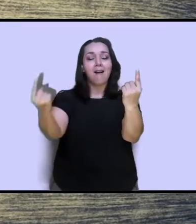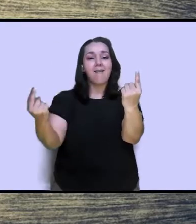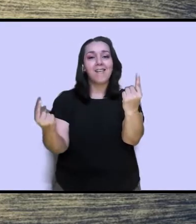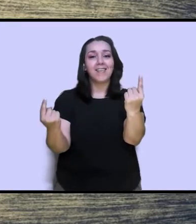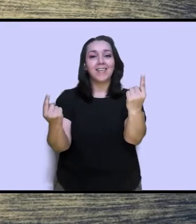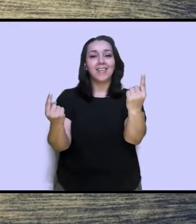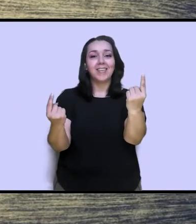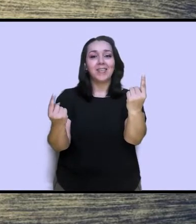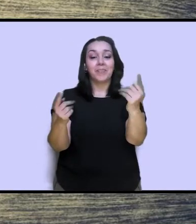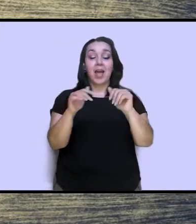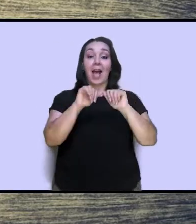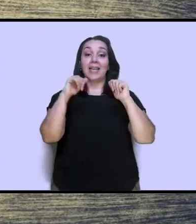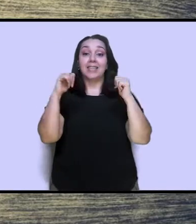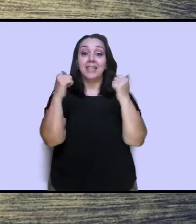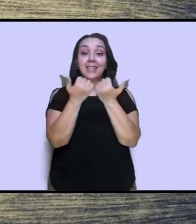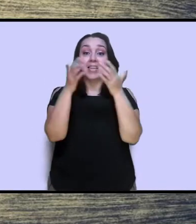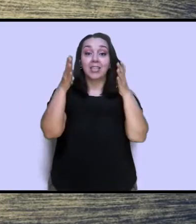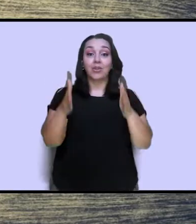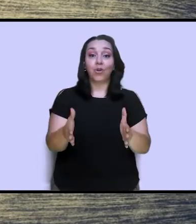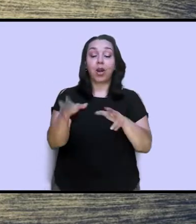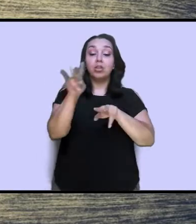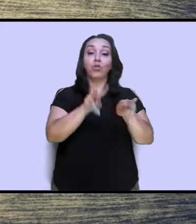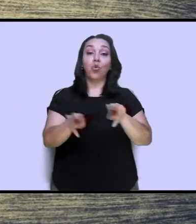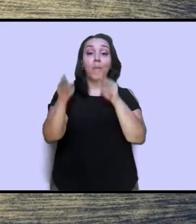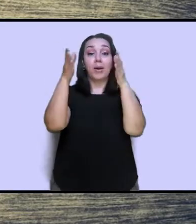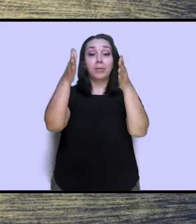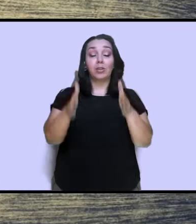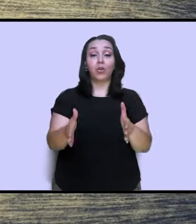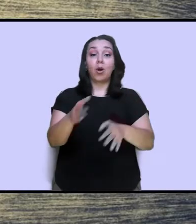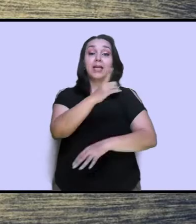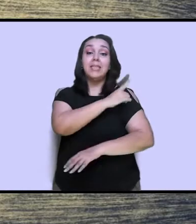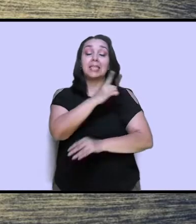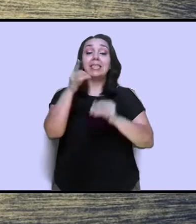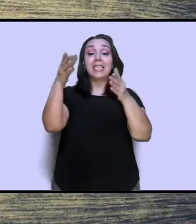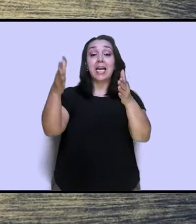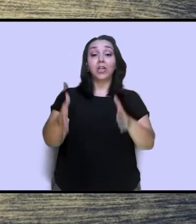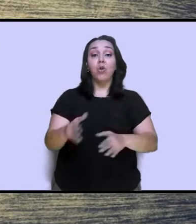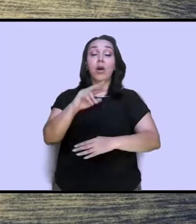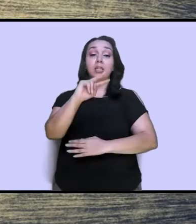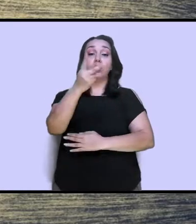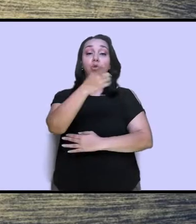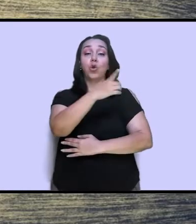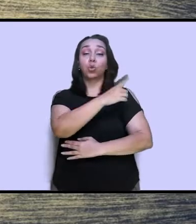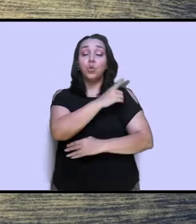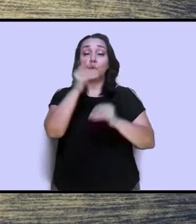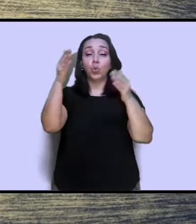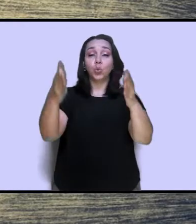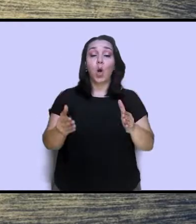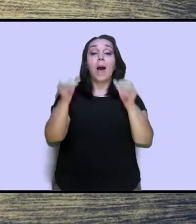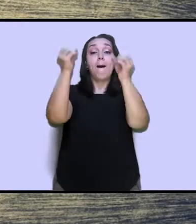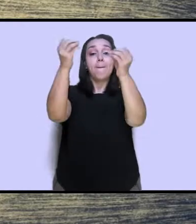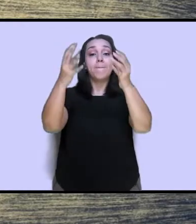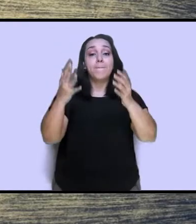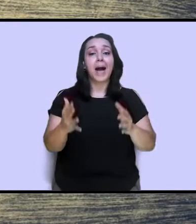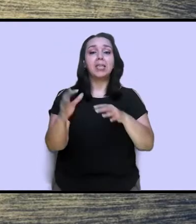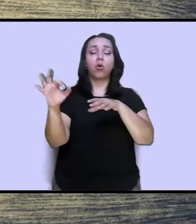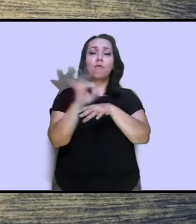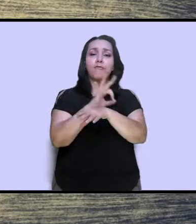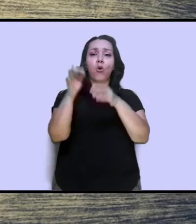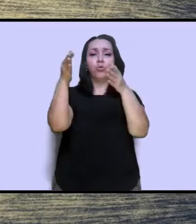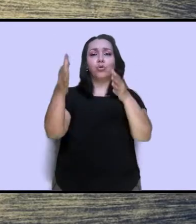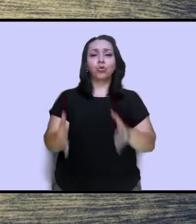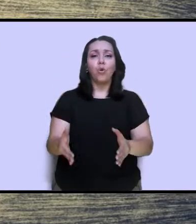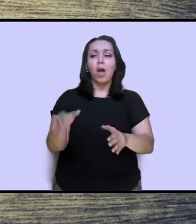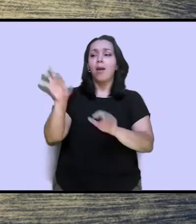ustedes, asesores, supervisores, directores, subdirectores, docentes, funcionarios